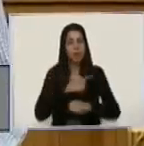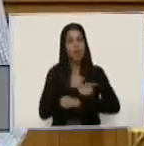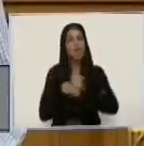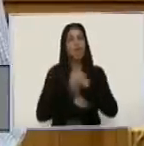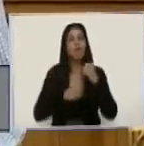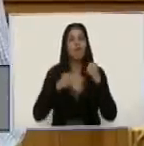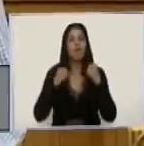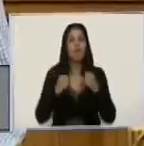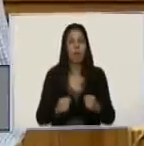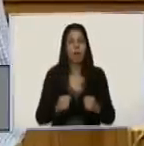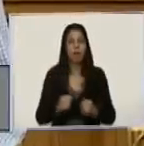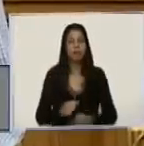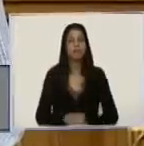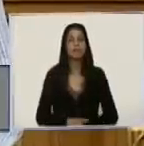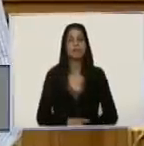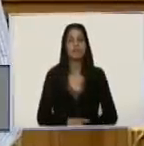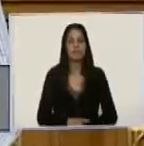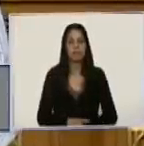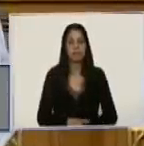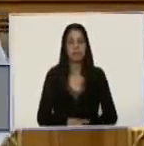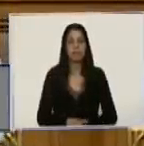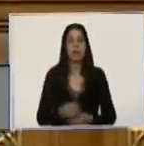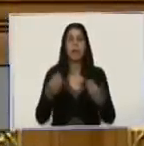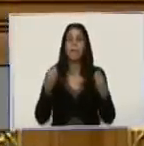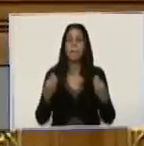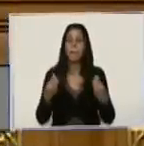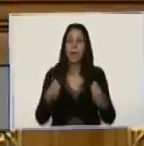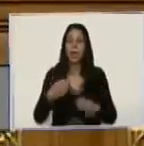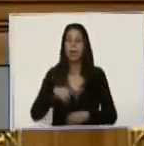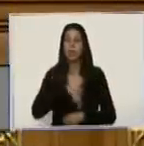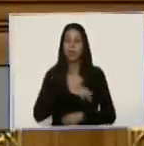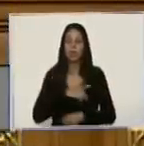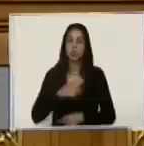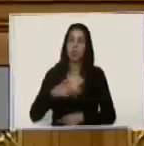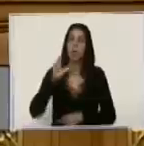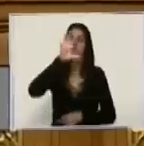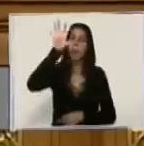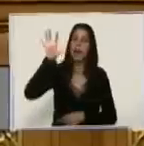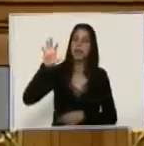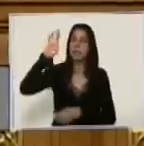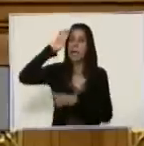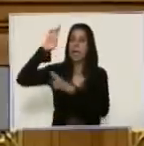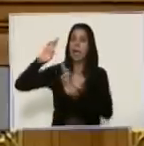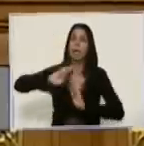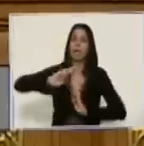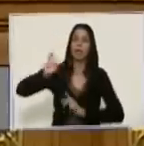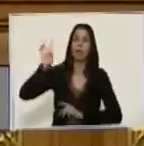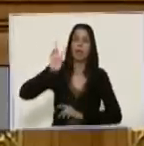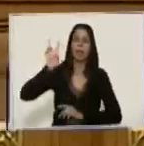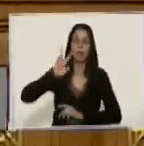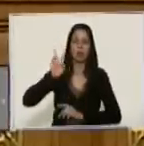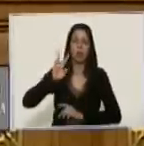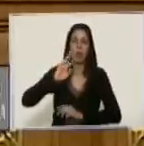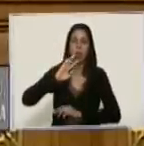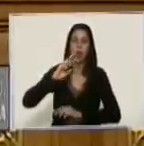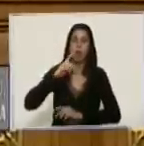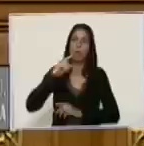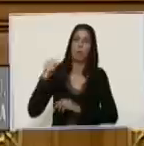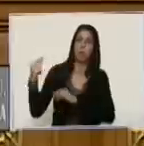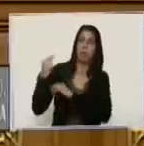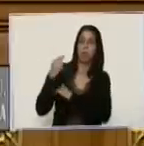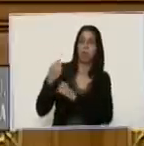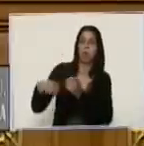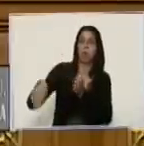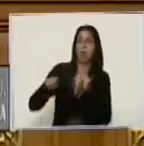fuerza para que nos respeten plenamente y más nunca vengan ni